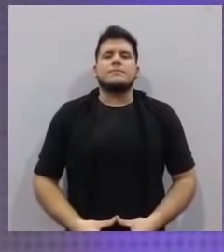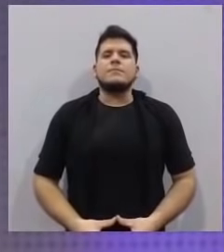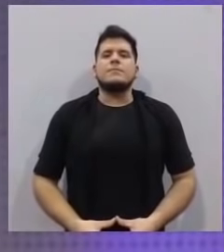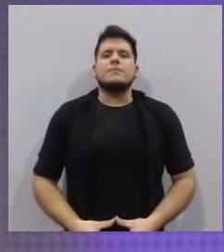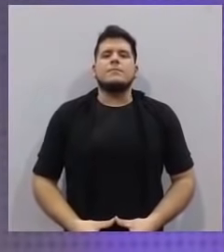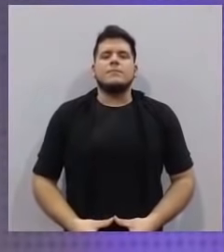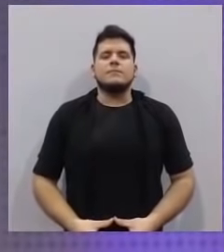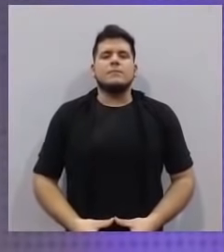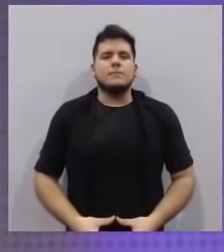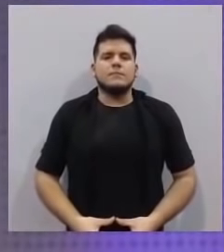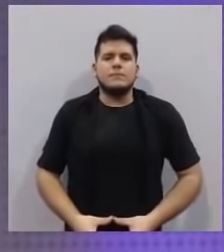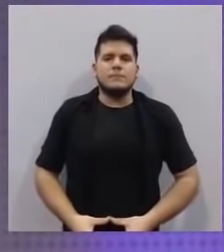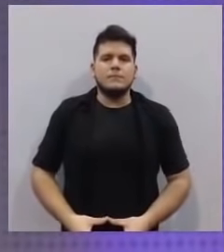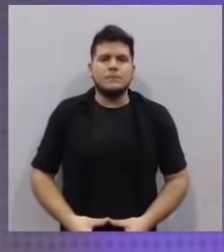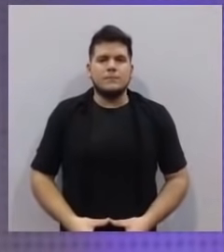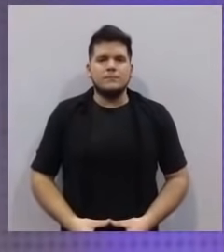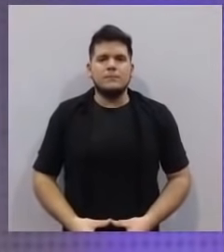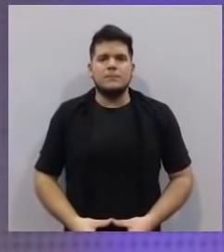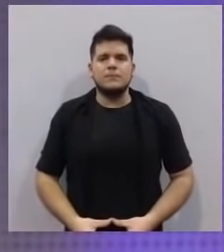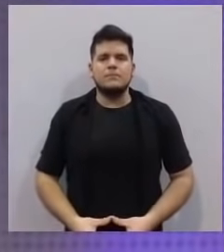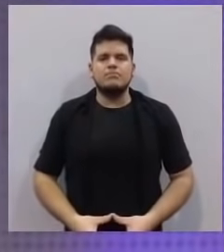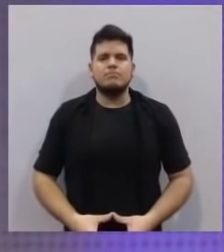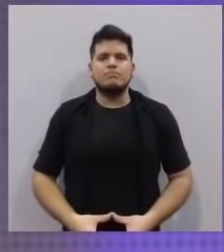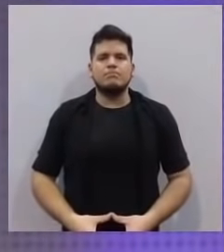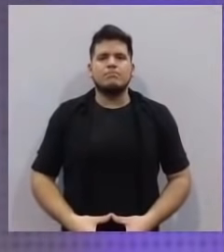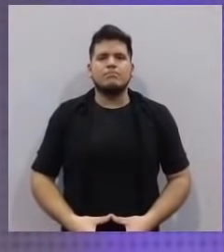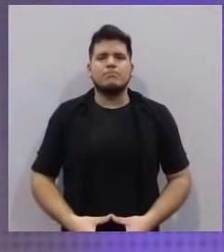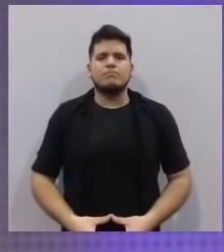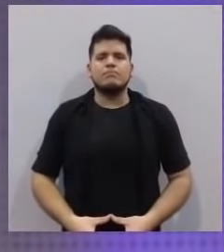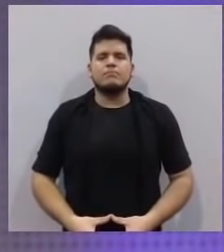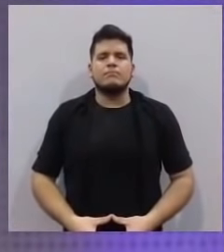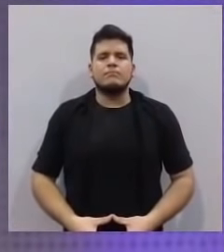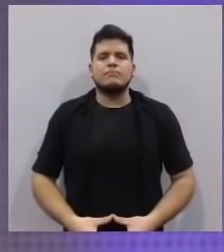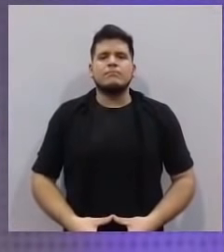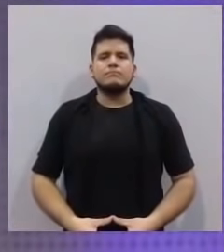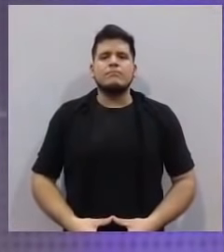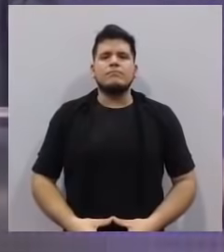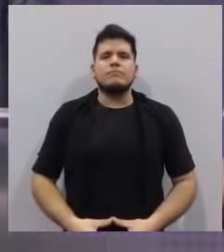al que estaba en casa como al que volvió